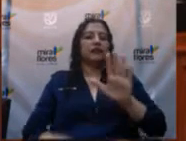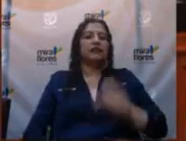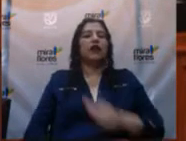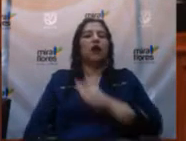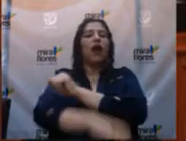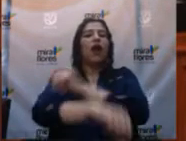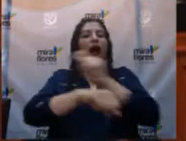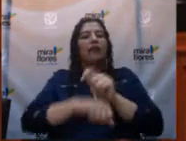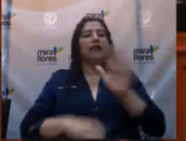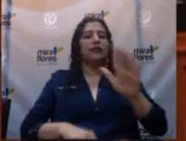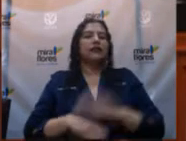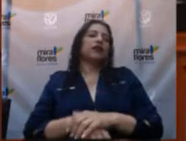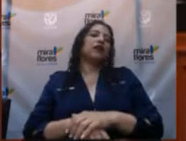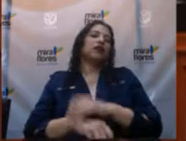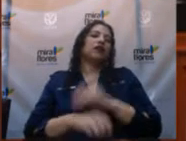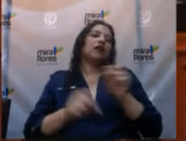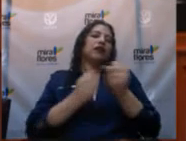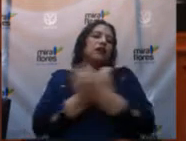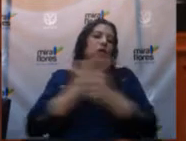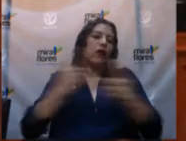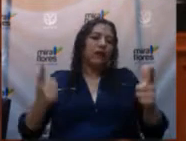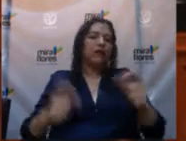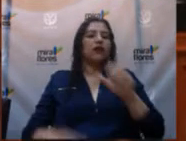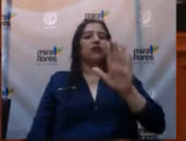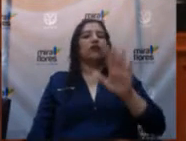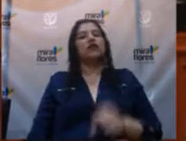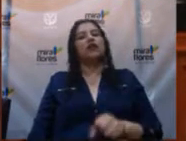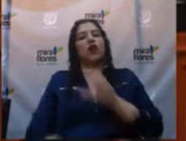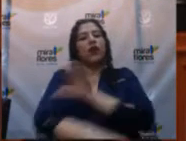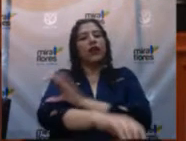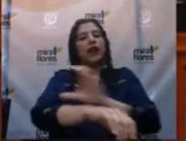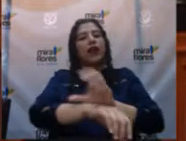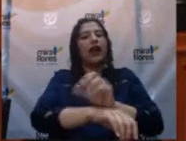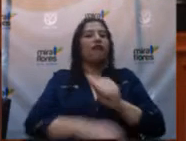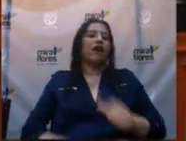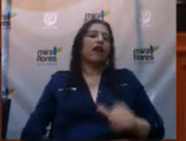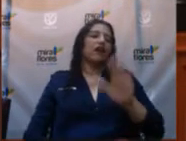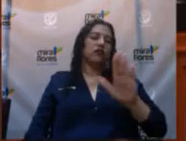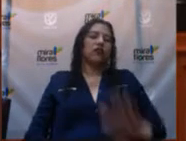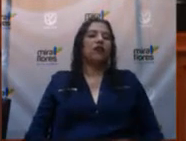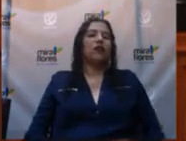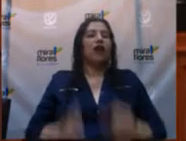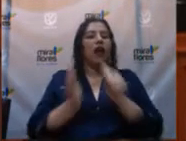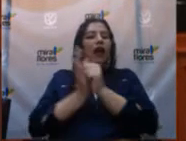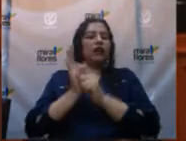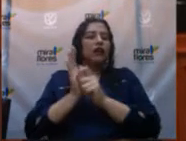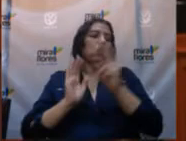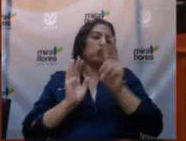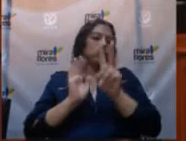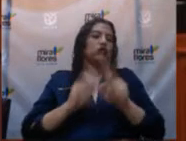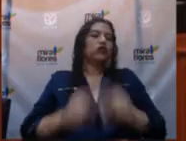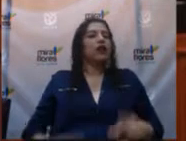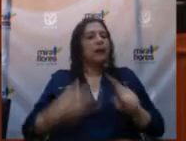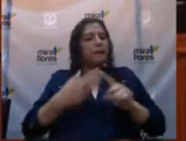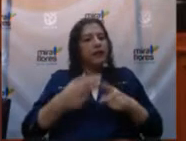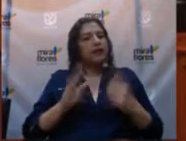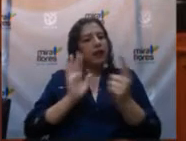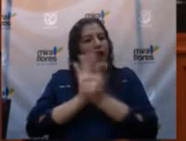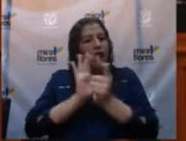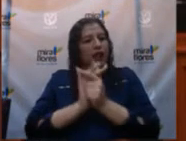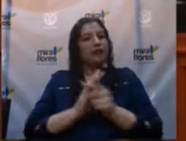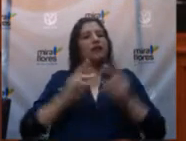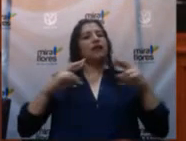5. Lurigancho, 5. Y Caraballo, 5. Artículo 2. Inmediatamente que se promulgue esta ley, se reunirán en las